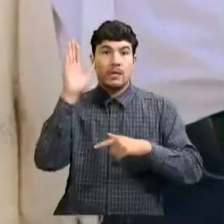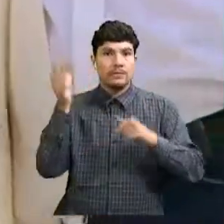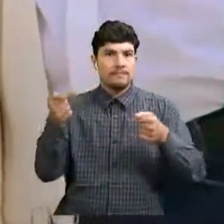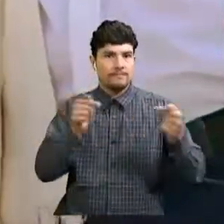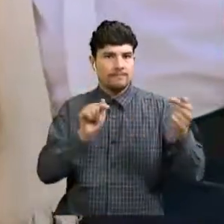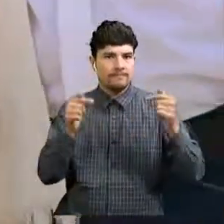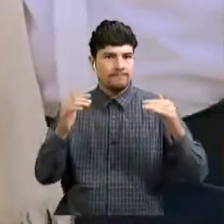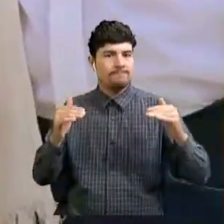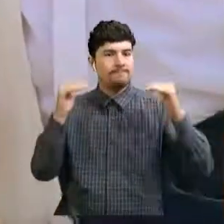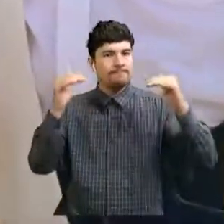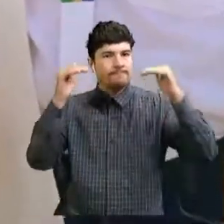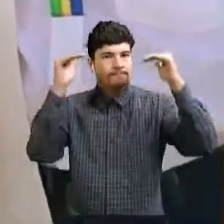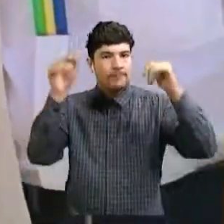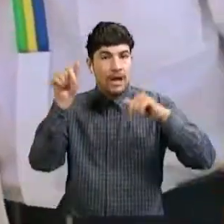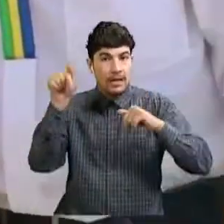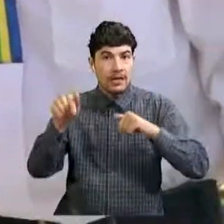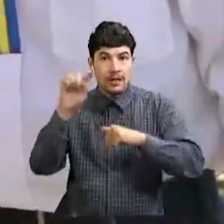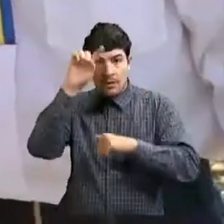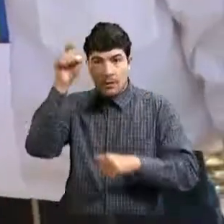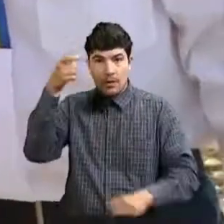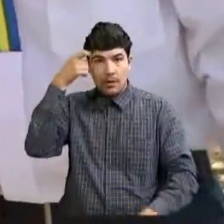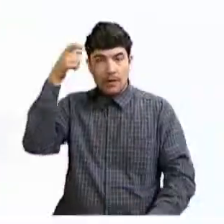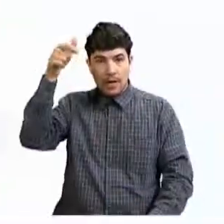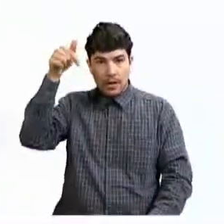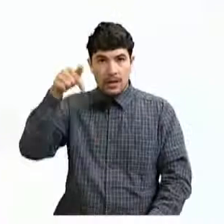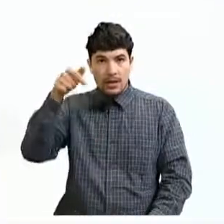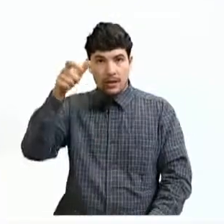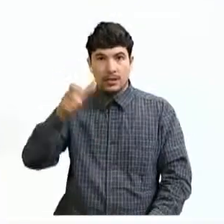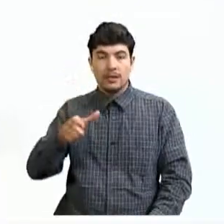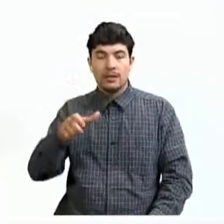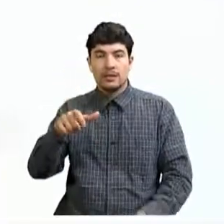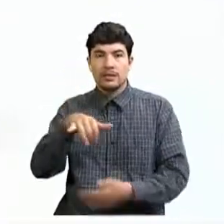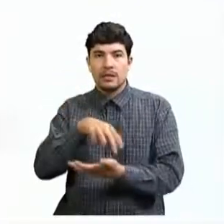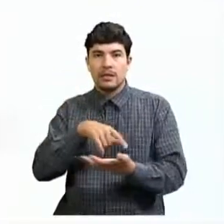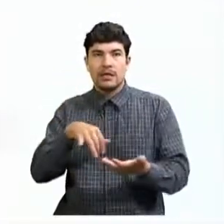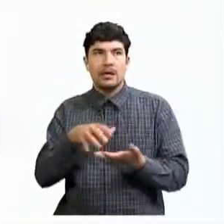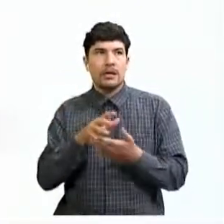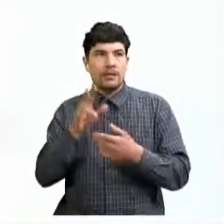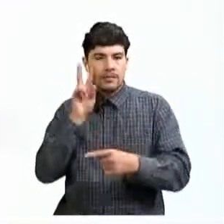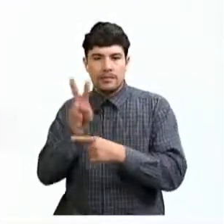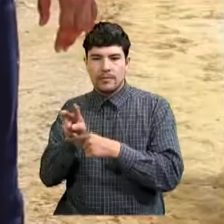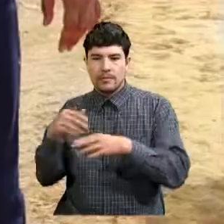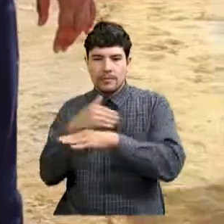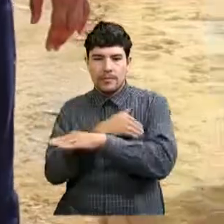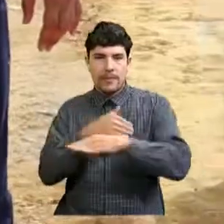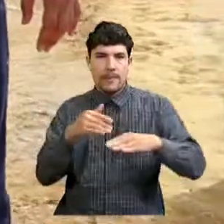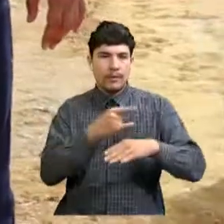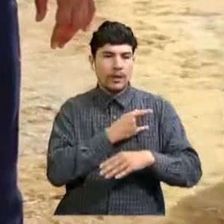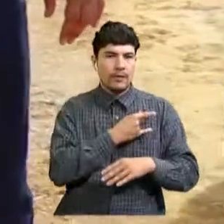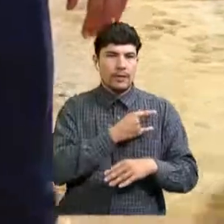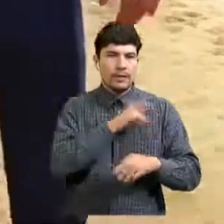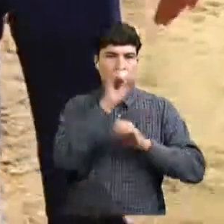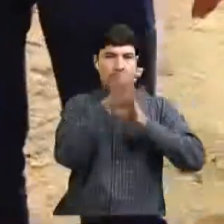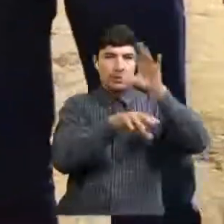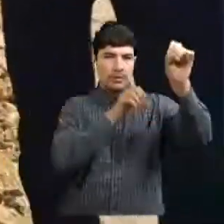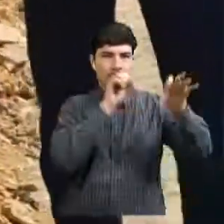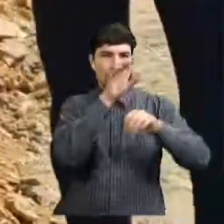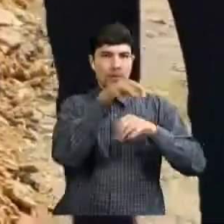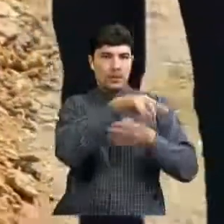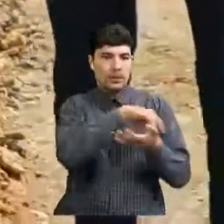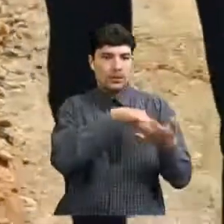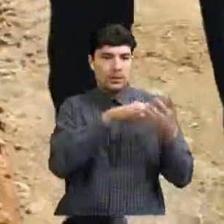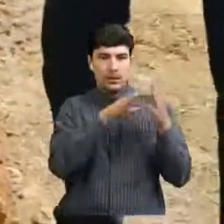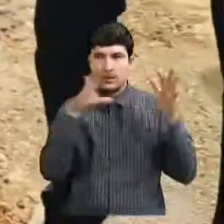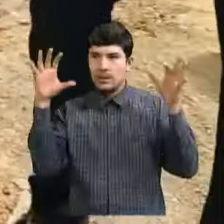El gobernador de los santandereanos, Didier Cabrera Amado, supervisó la pavimentación de la vía que unirá a la Universidad Industrial de Santander y